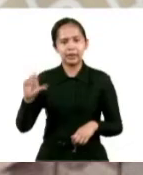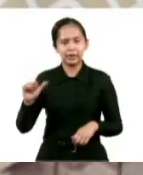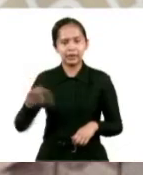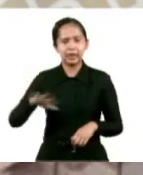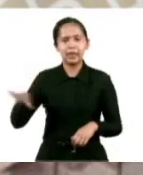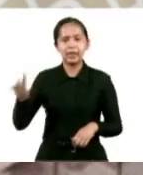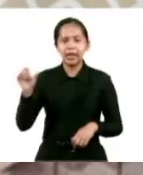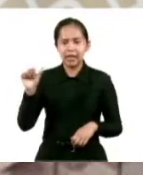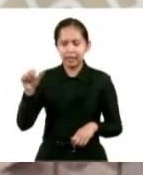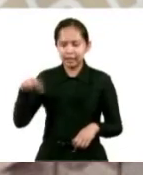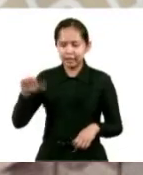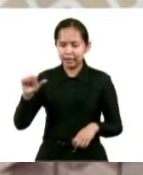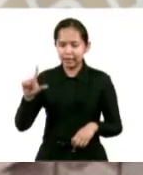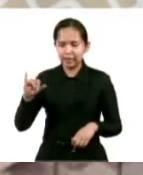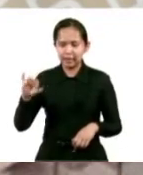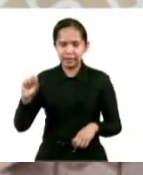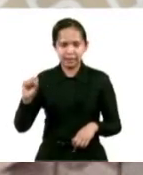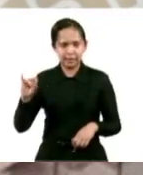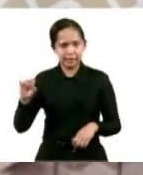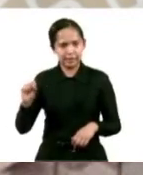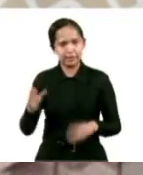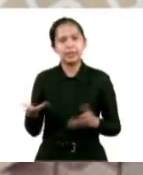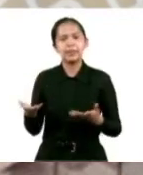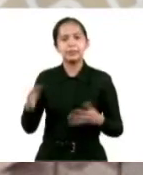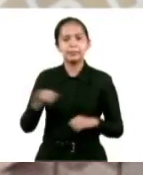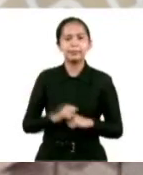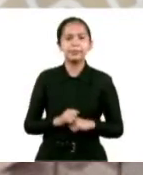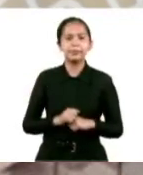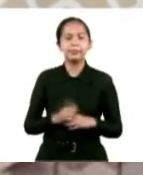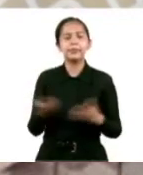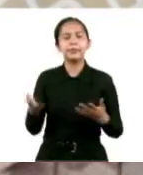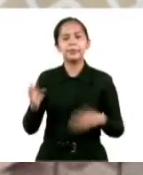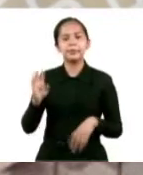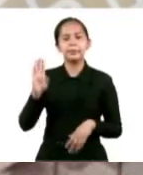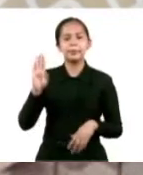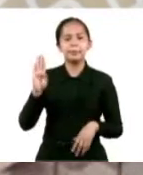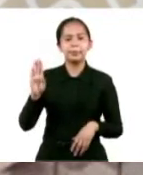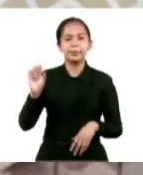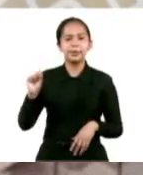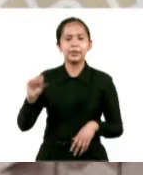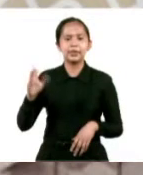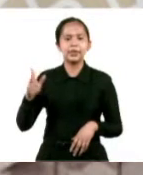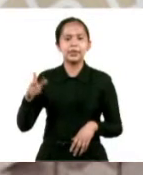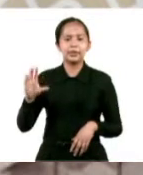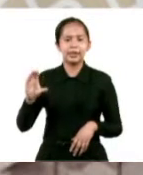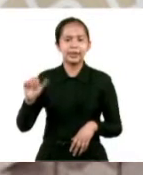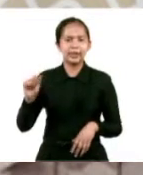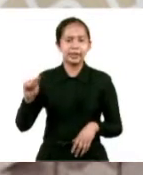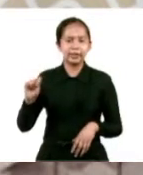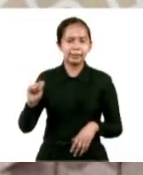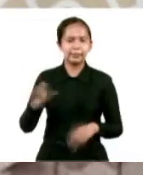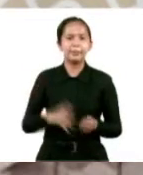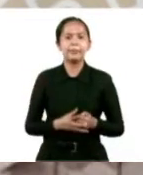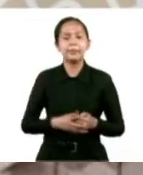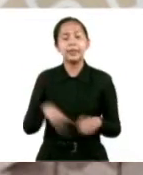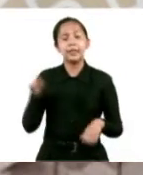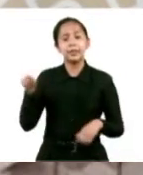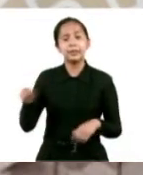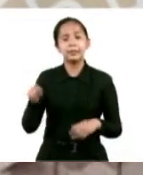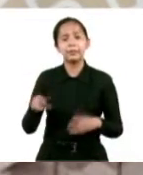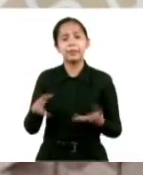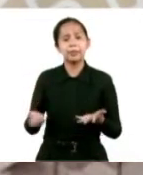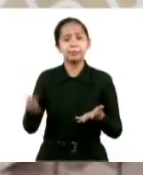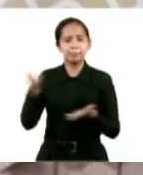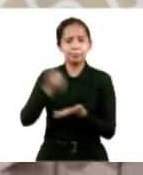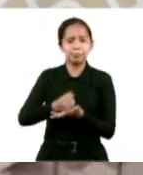Sistemático de Causas Basado en Barreras, BSCAT. Dicha metodología, que es marca